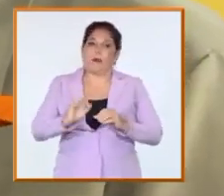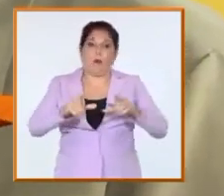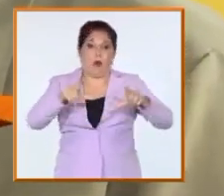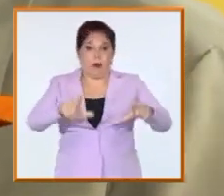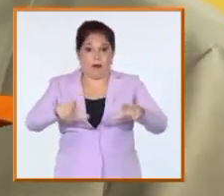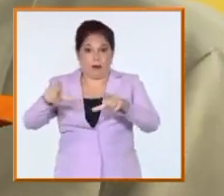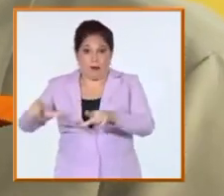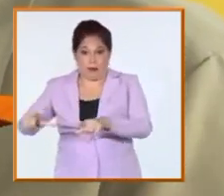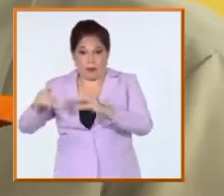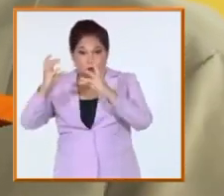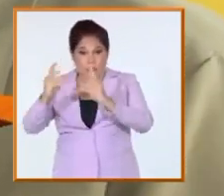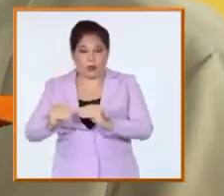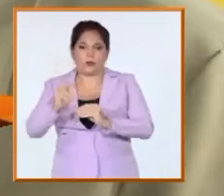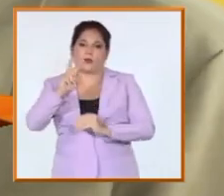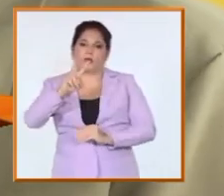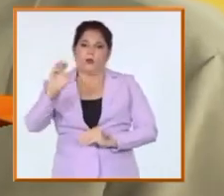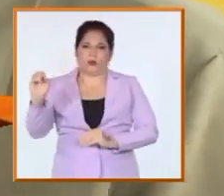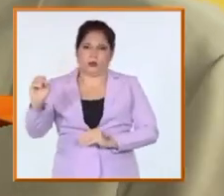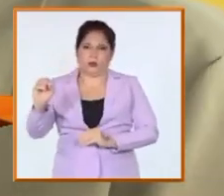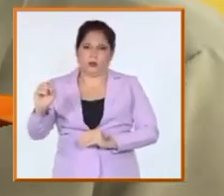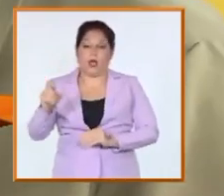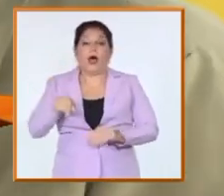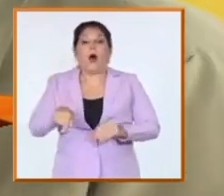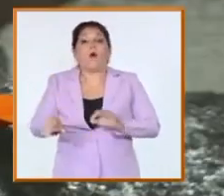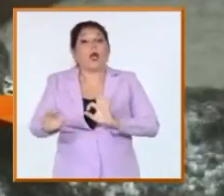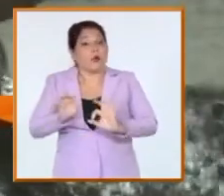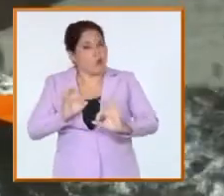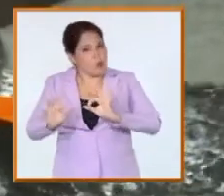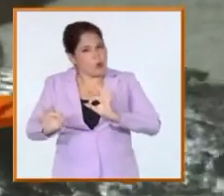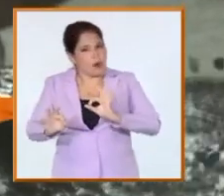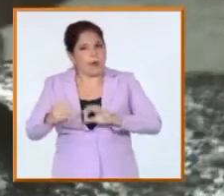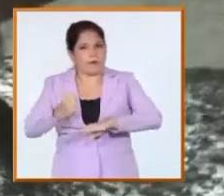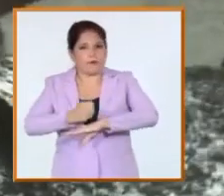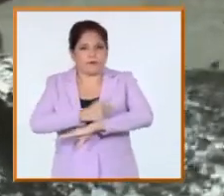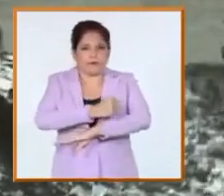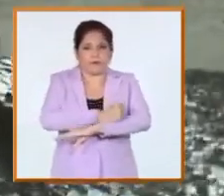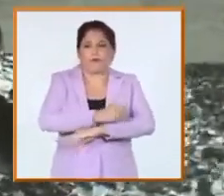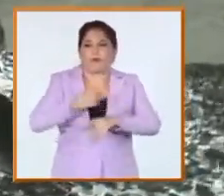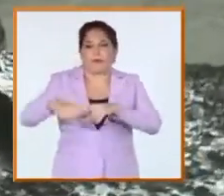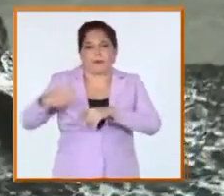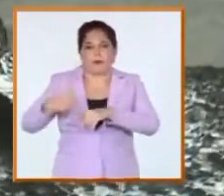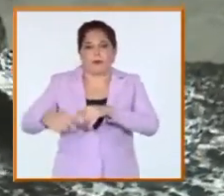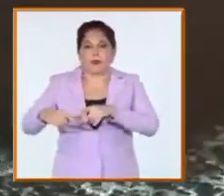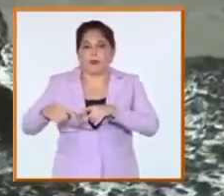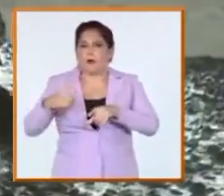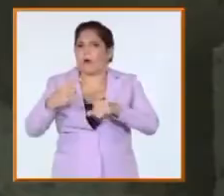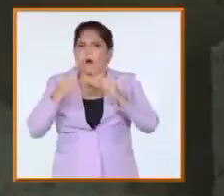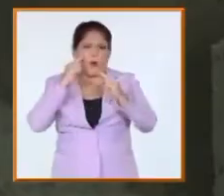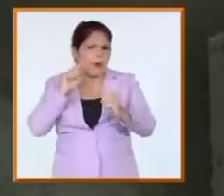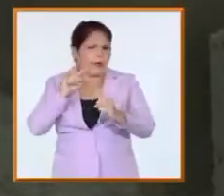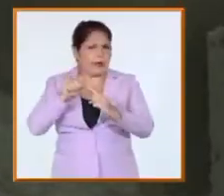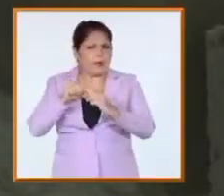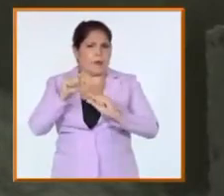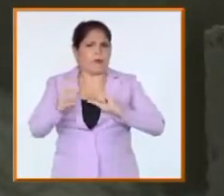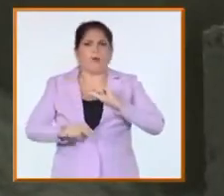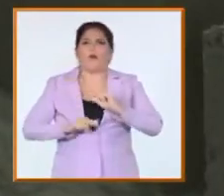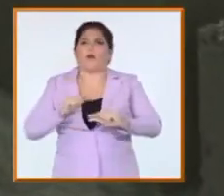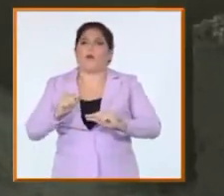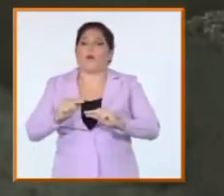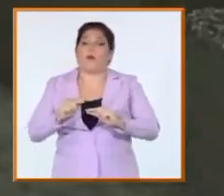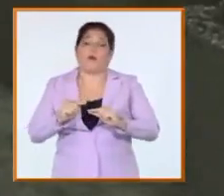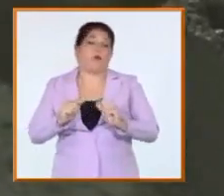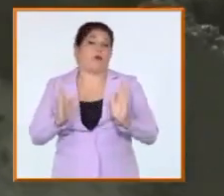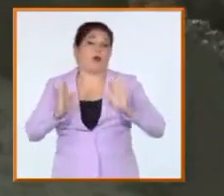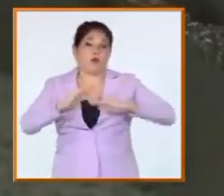diarias y ahora lo que hay es cuidarla y echar para adelante el objetivo principal de las producciones es la recuperación del déficit